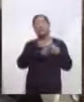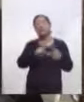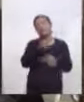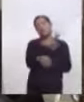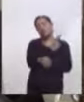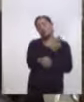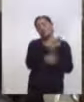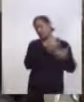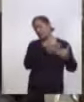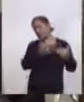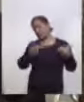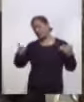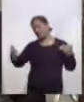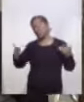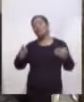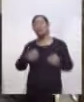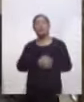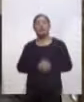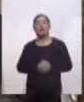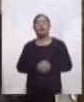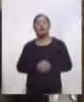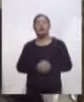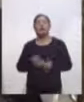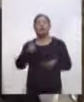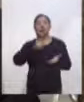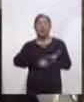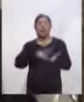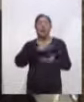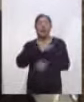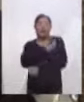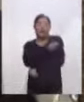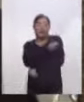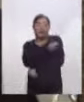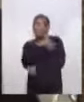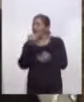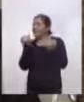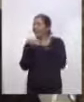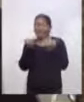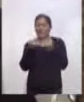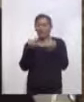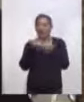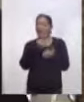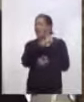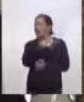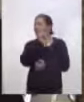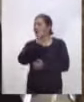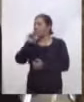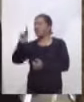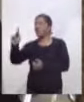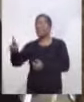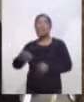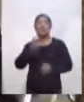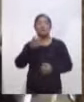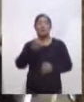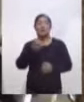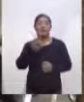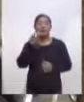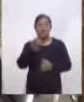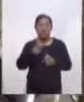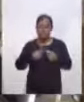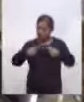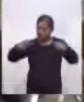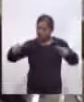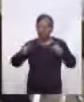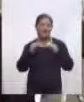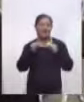los municipios más fríos del estado, se incluyó el programa de vacunación. Entonces la cobertura de vacunación fue todavía más